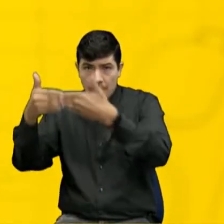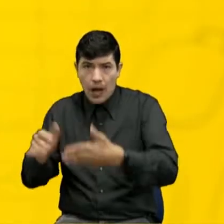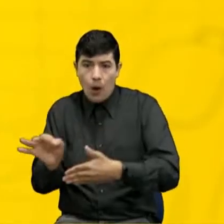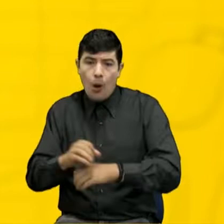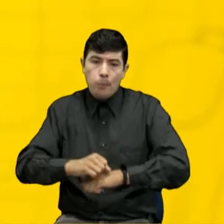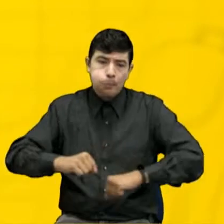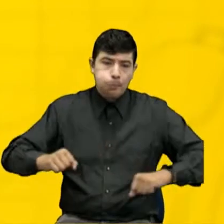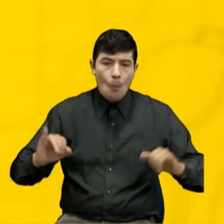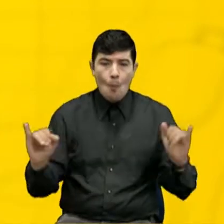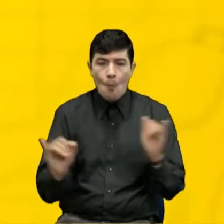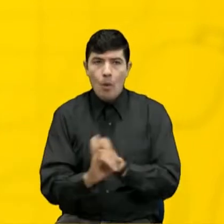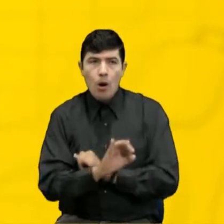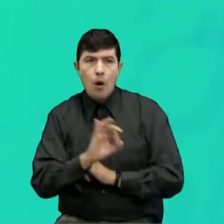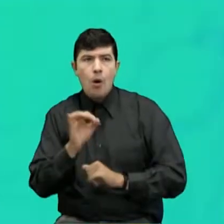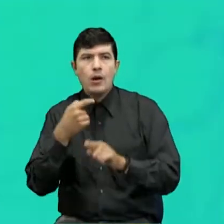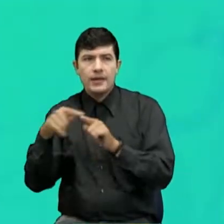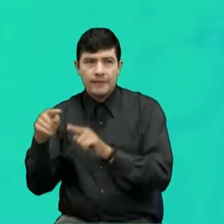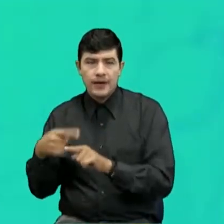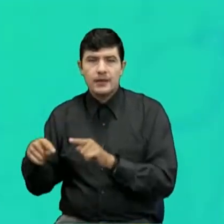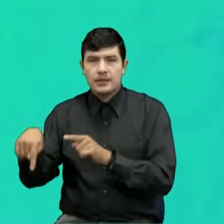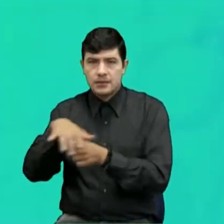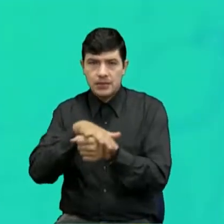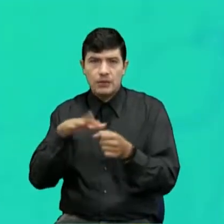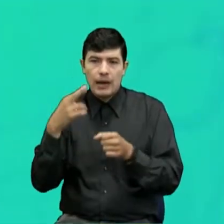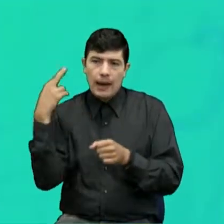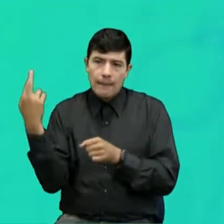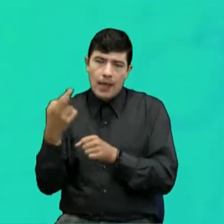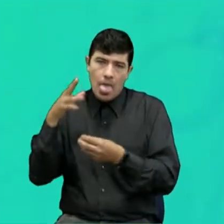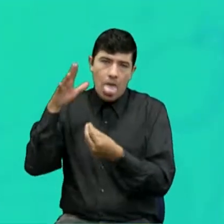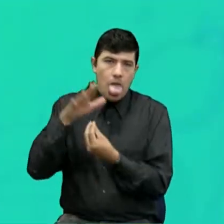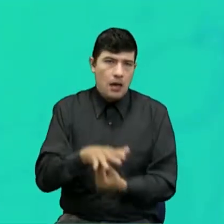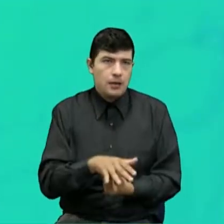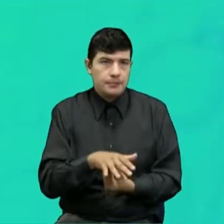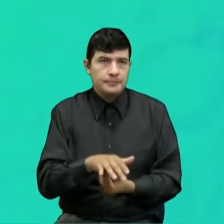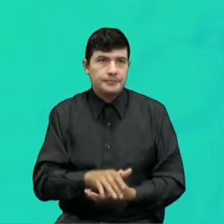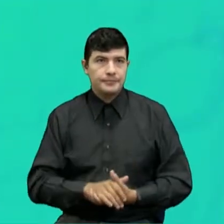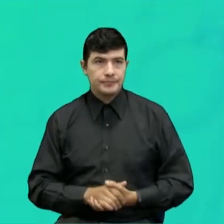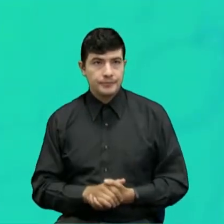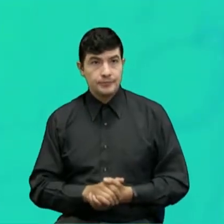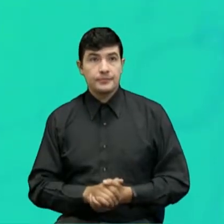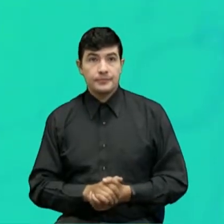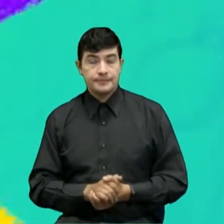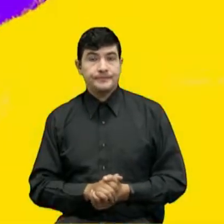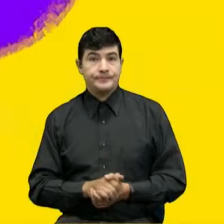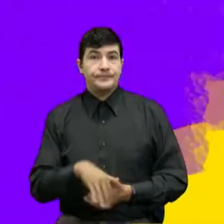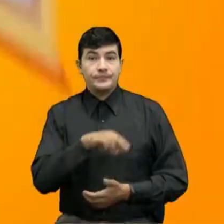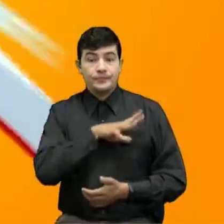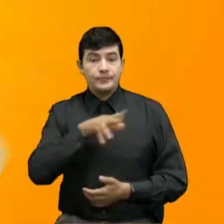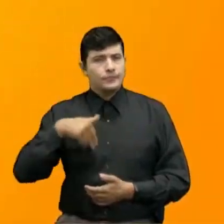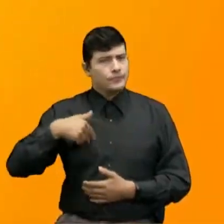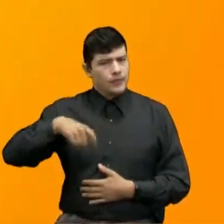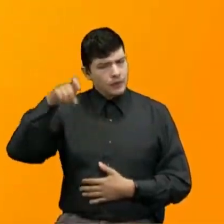a sufrir este tipo de situaciones. Es nuestro deber oponernos a cualquier forma de acoso.